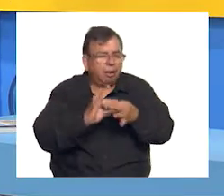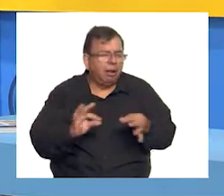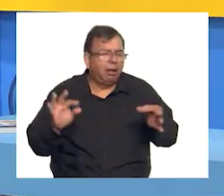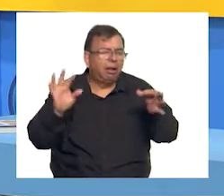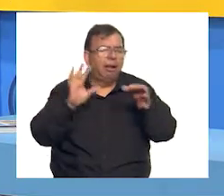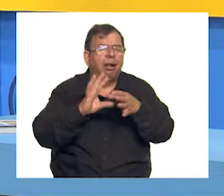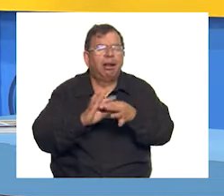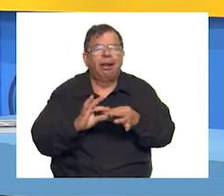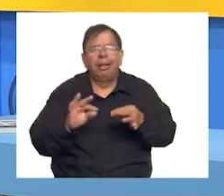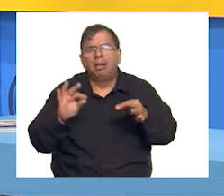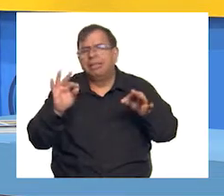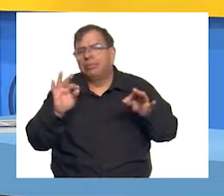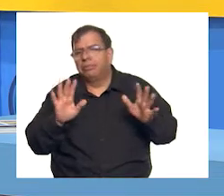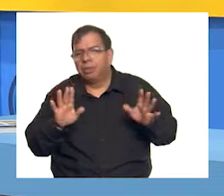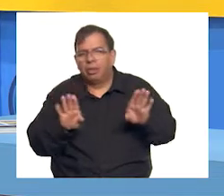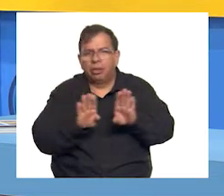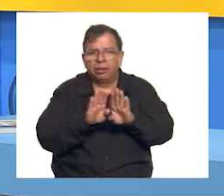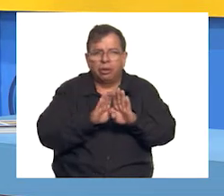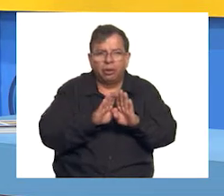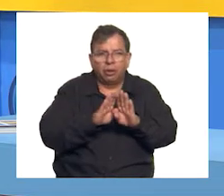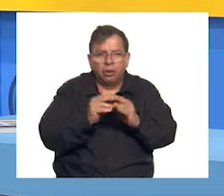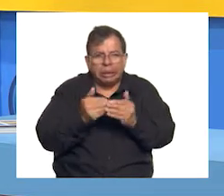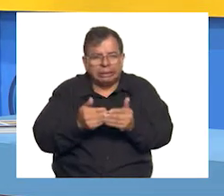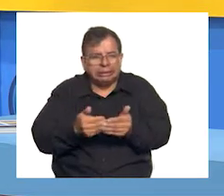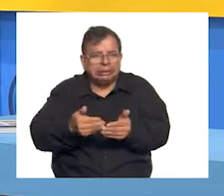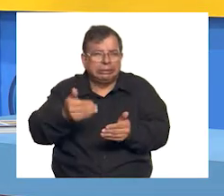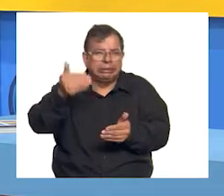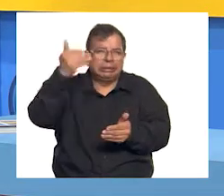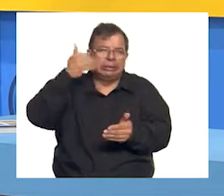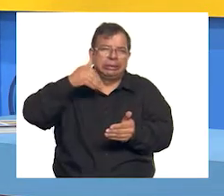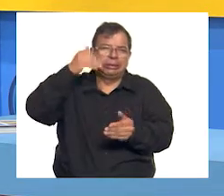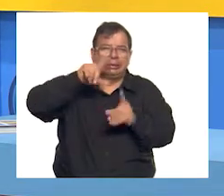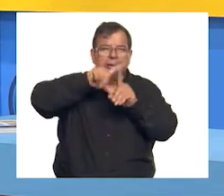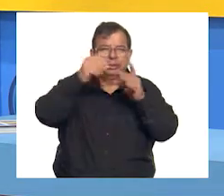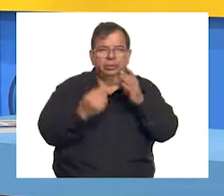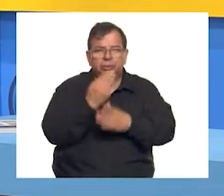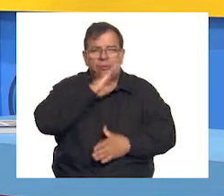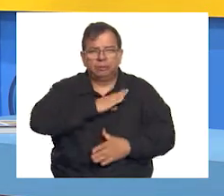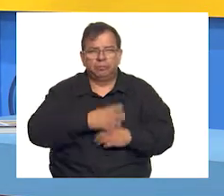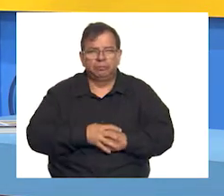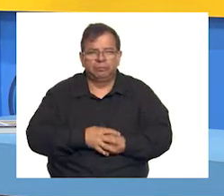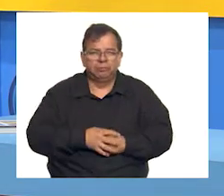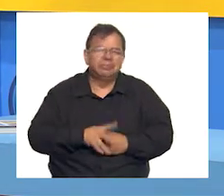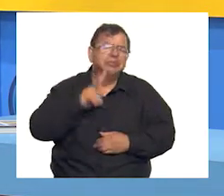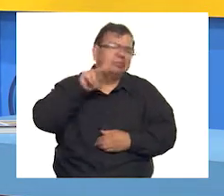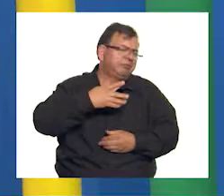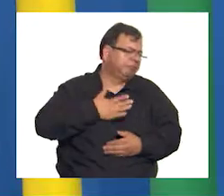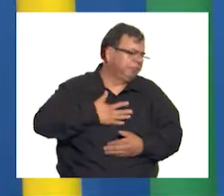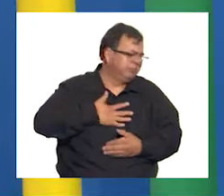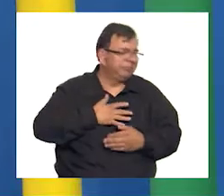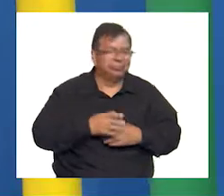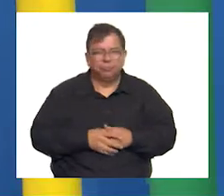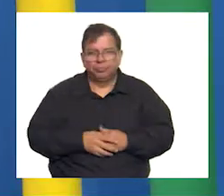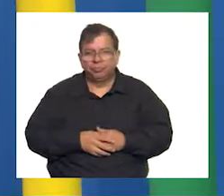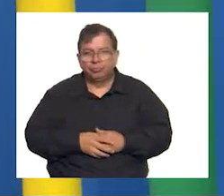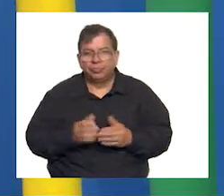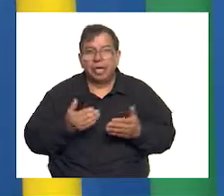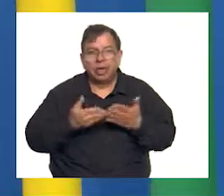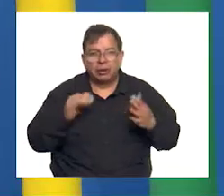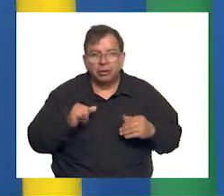que parecía que nos transportábamos en el tiempo hasta la Nueva España. La verdad es que sí lo disfruté muchísimo. Ahora